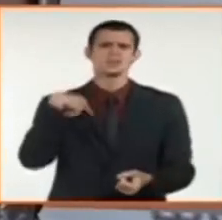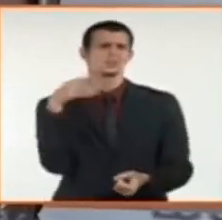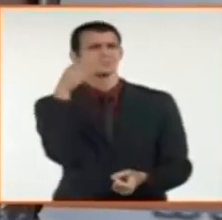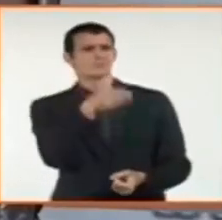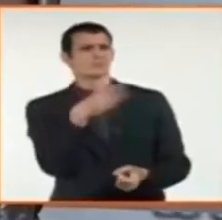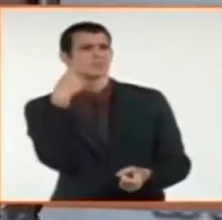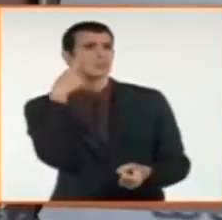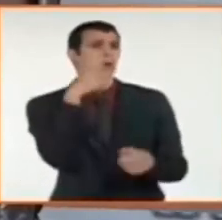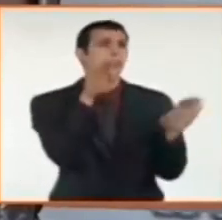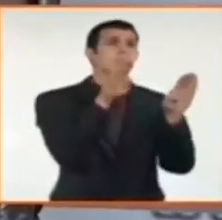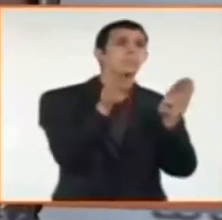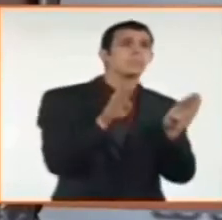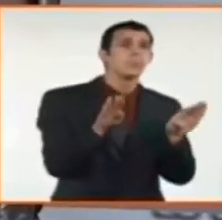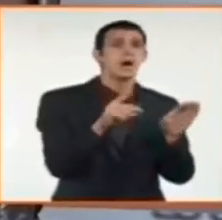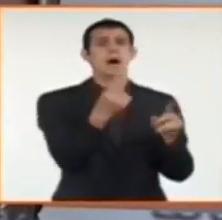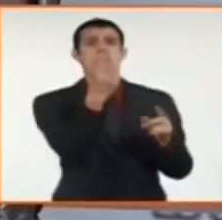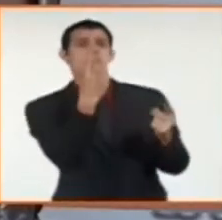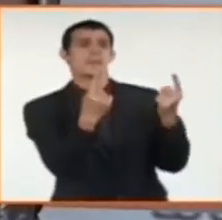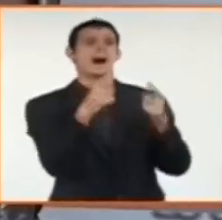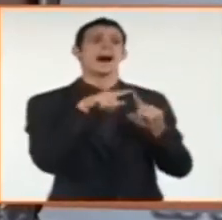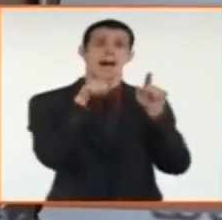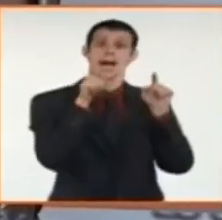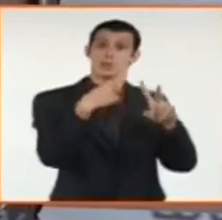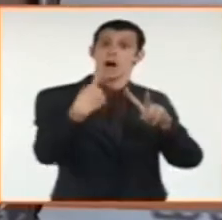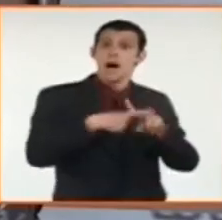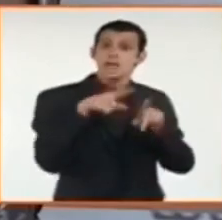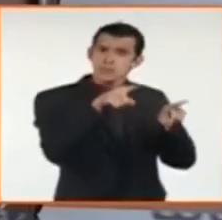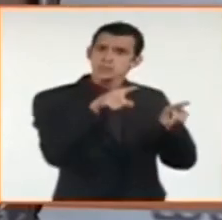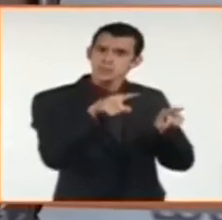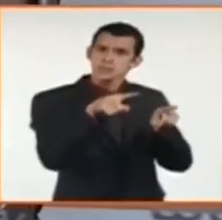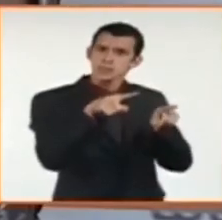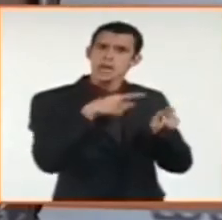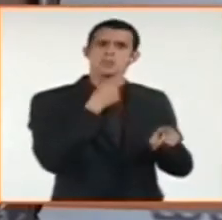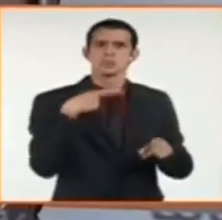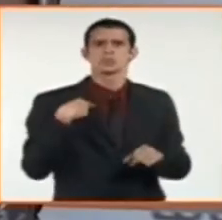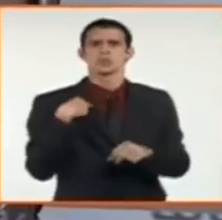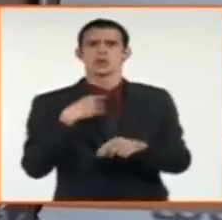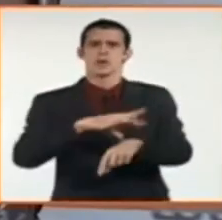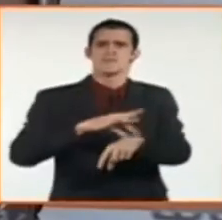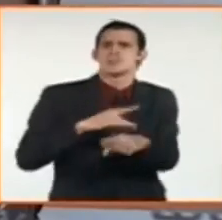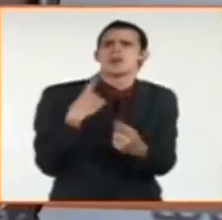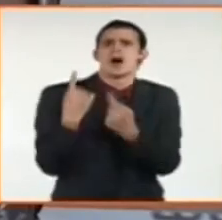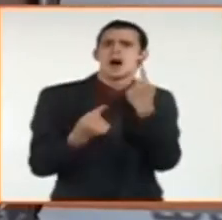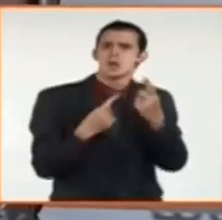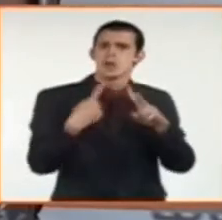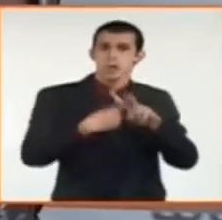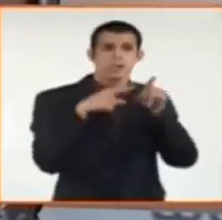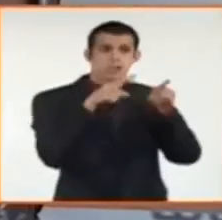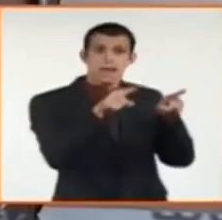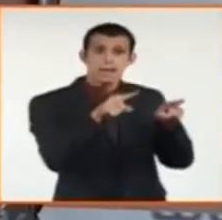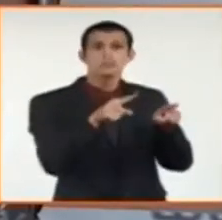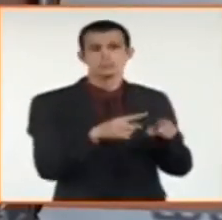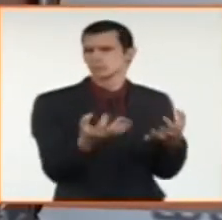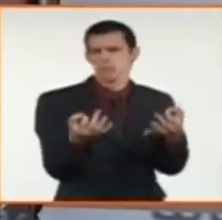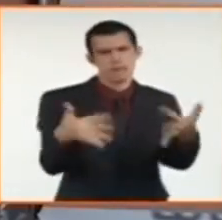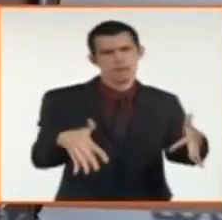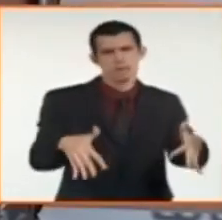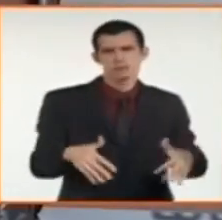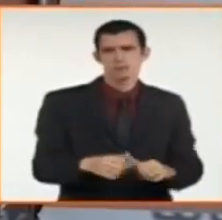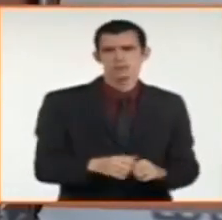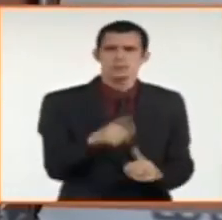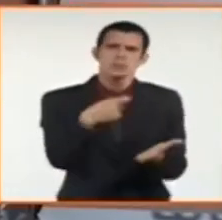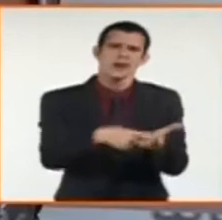que han tenido también elevados costos y que siguen siendo por supuesto gratuito dentro de la atención